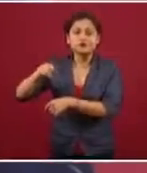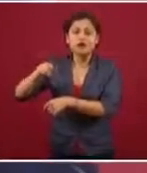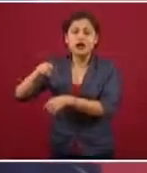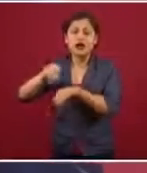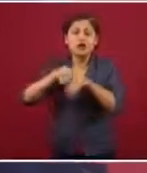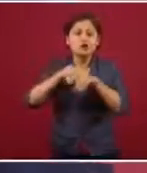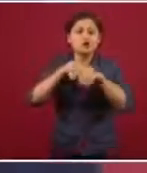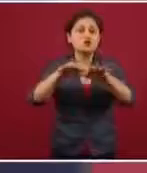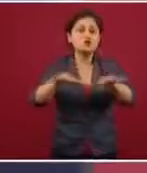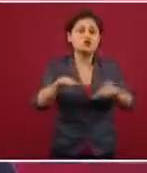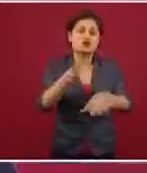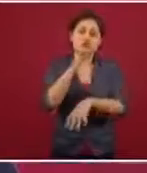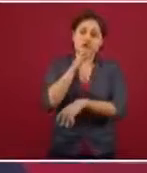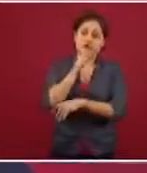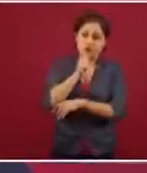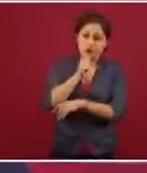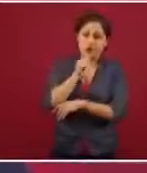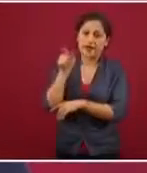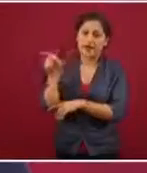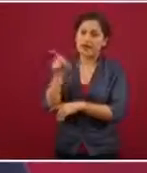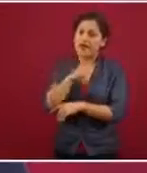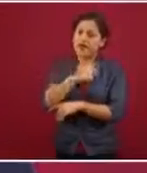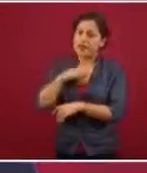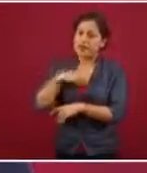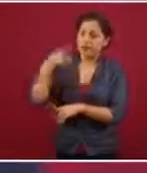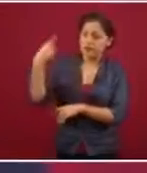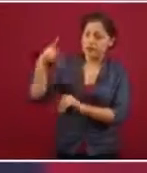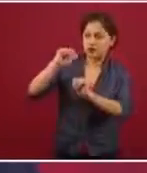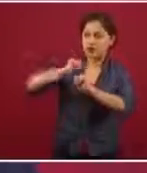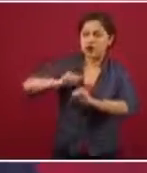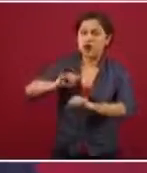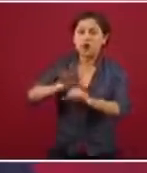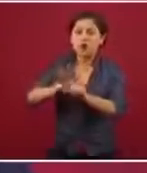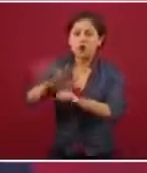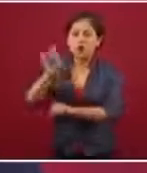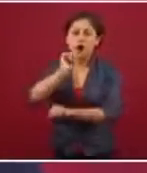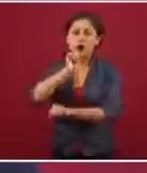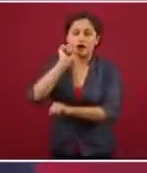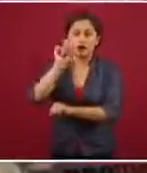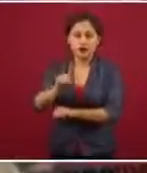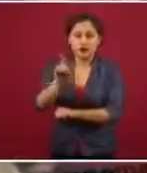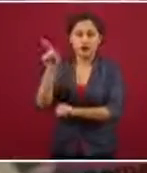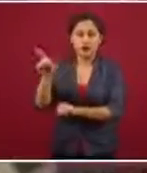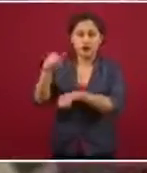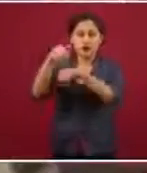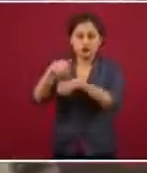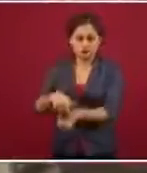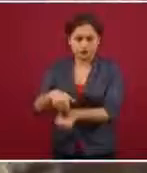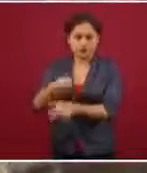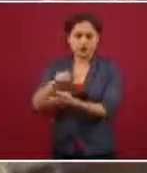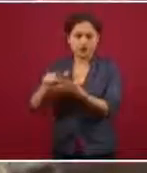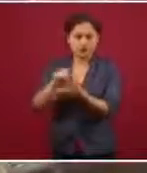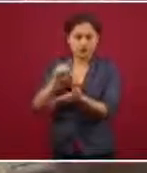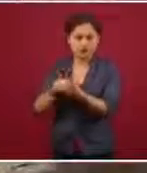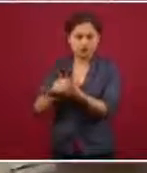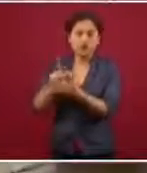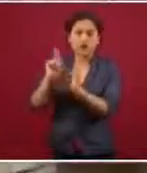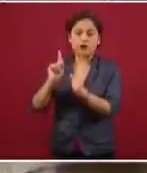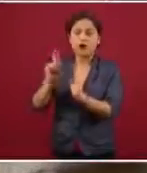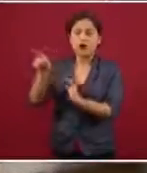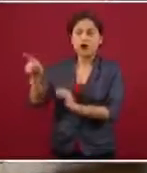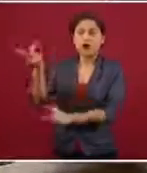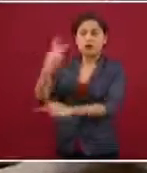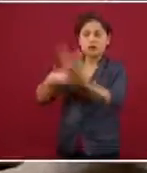informarles en el marco de sus facultades y que venga aquí con ustedes, no